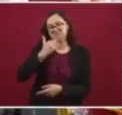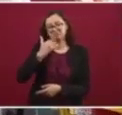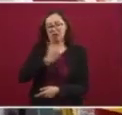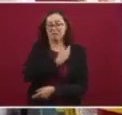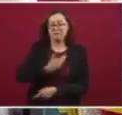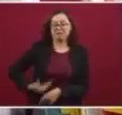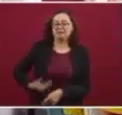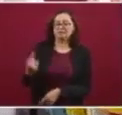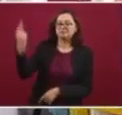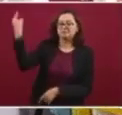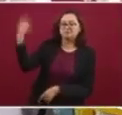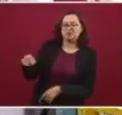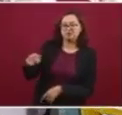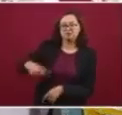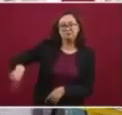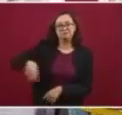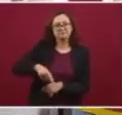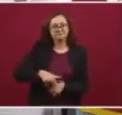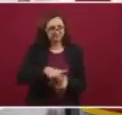y